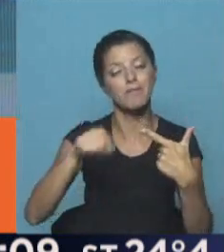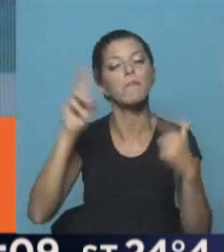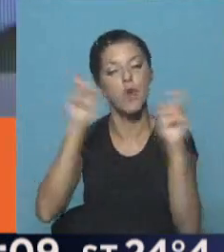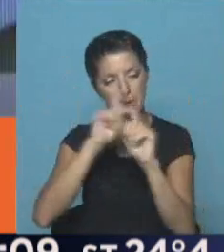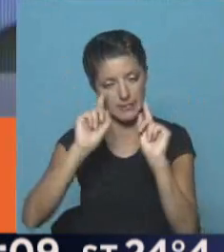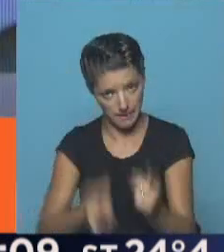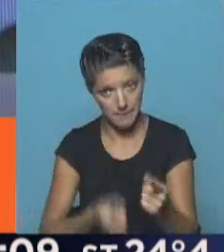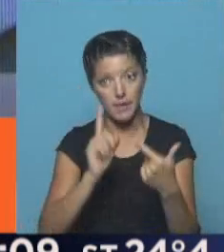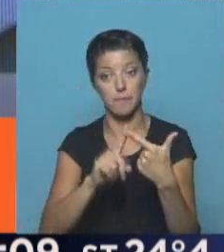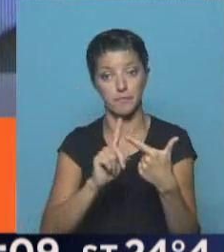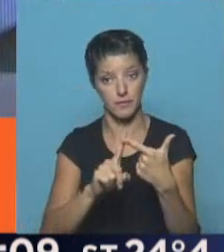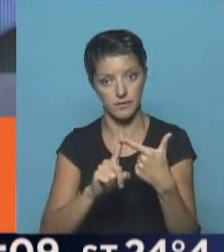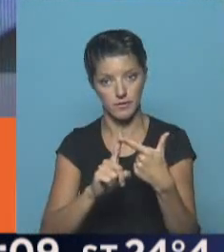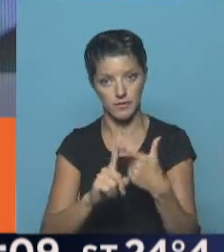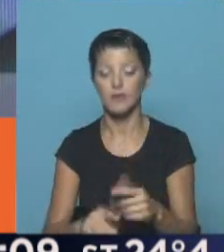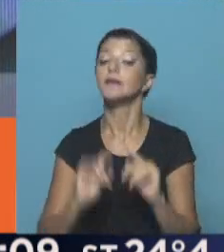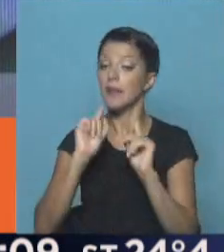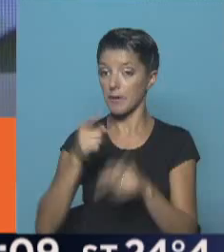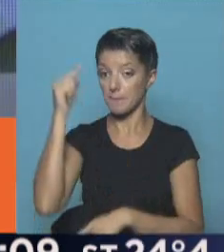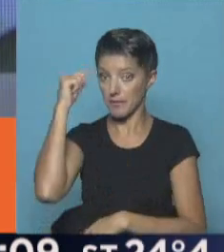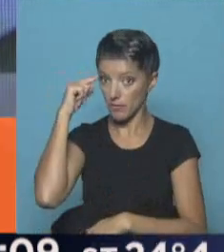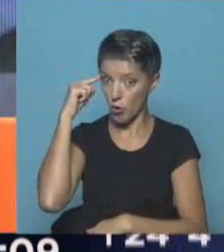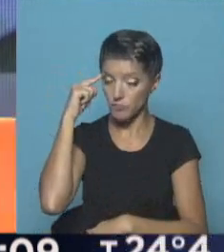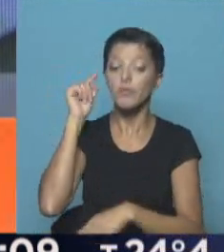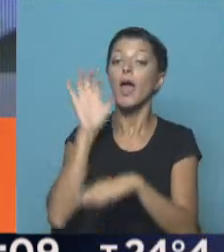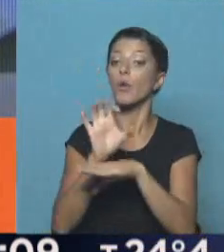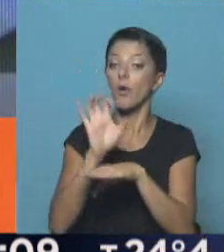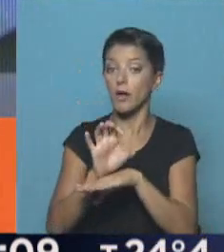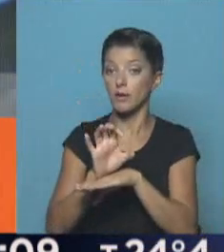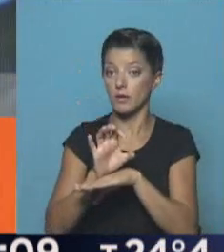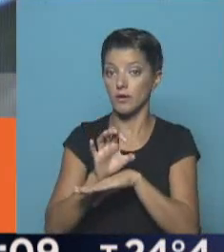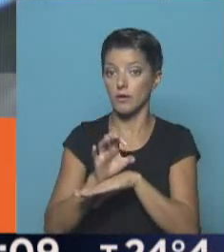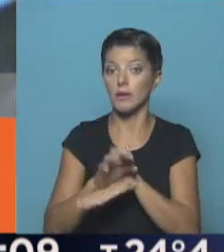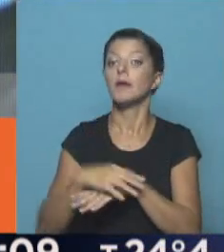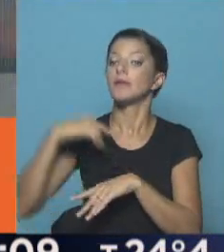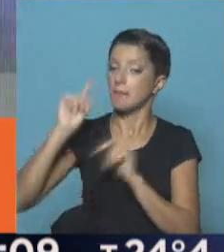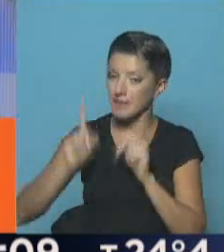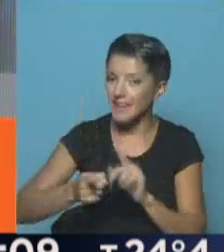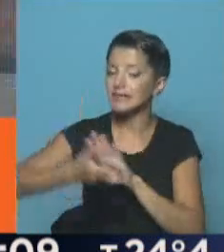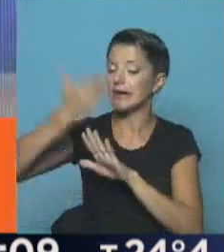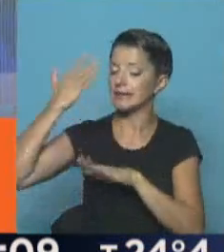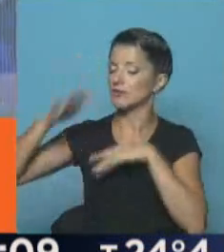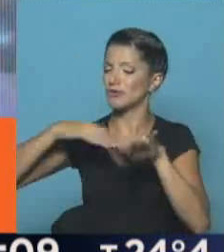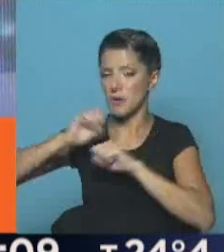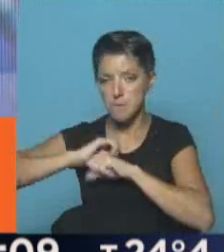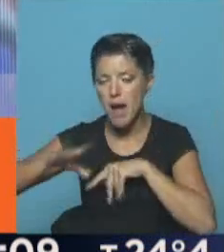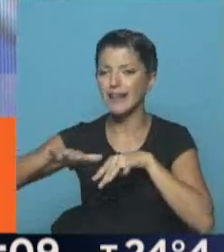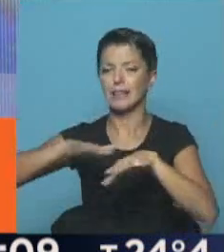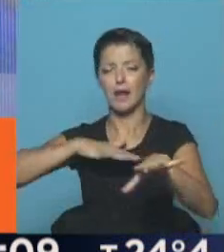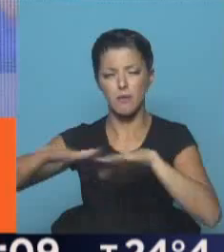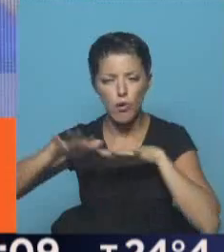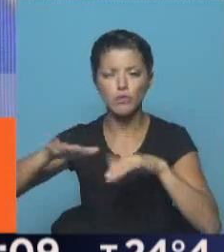aparte, Ecuador todavía arrastra el tema de los costos del terremoto, de los desastres naturales, que también,